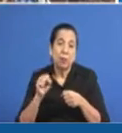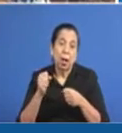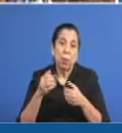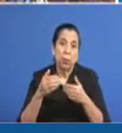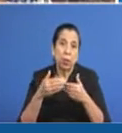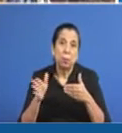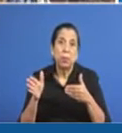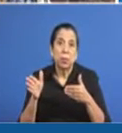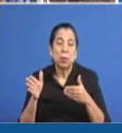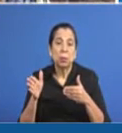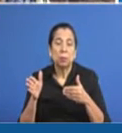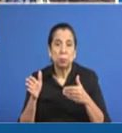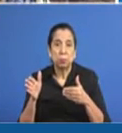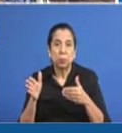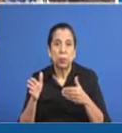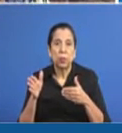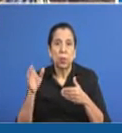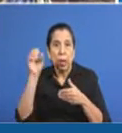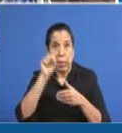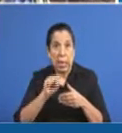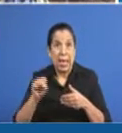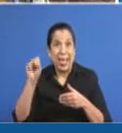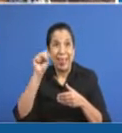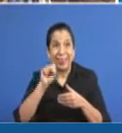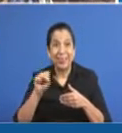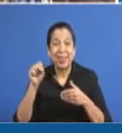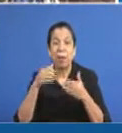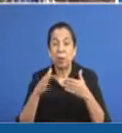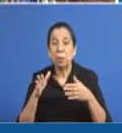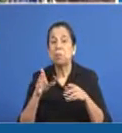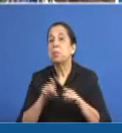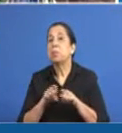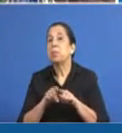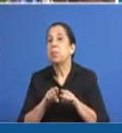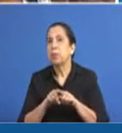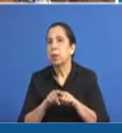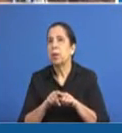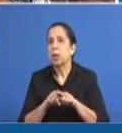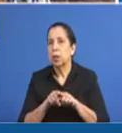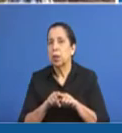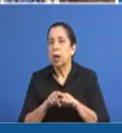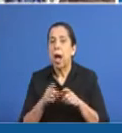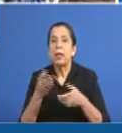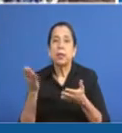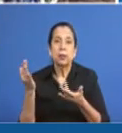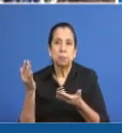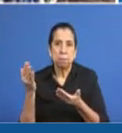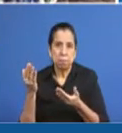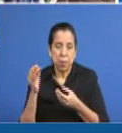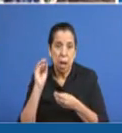que el sábado pasado será y se portaron un poco bien y entonces claro, como que le van a dar chance, pero todavía hay que esperar el comunicado a